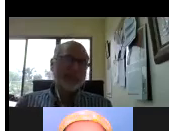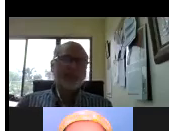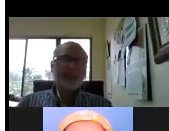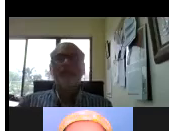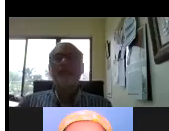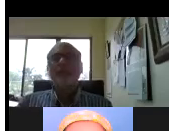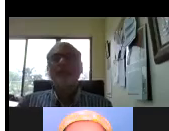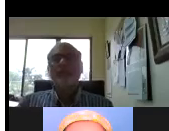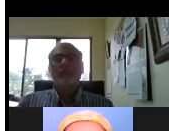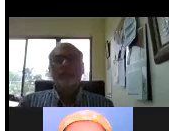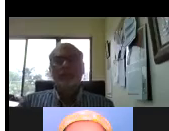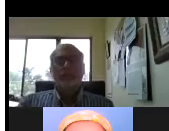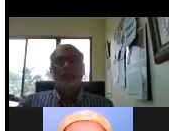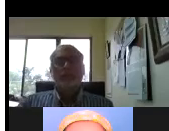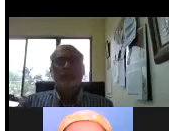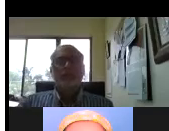están financiando